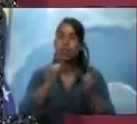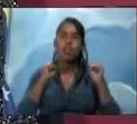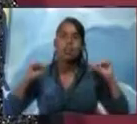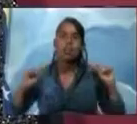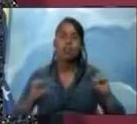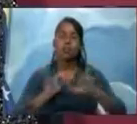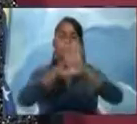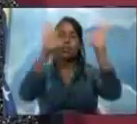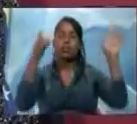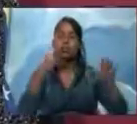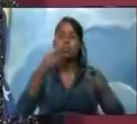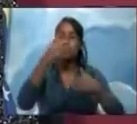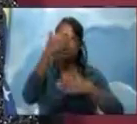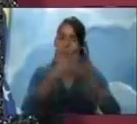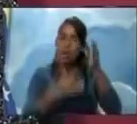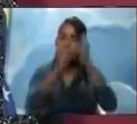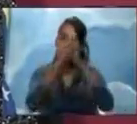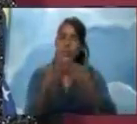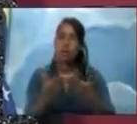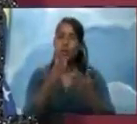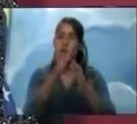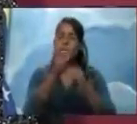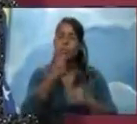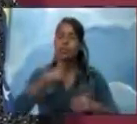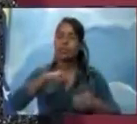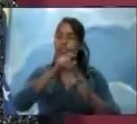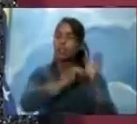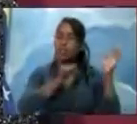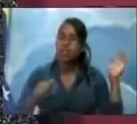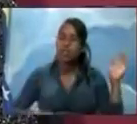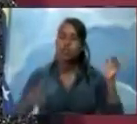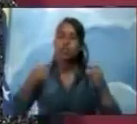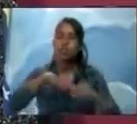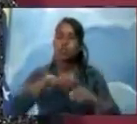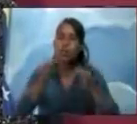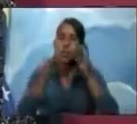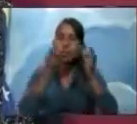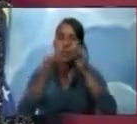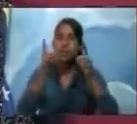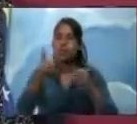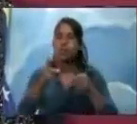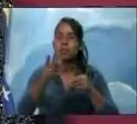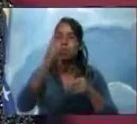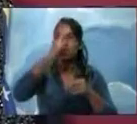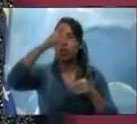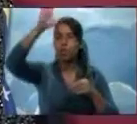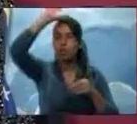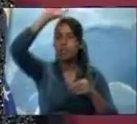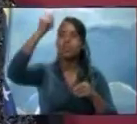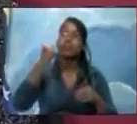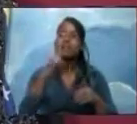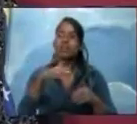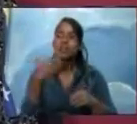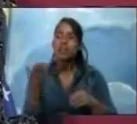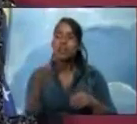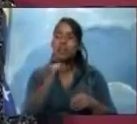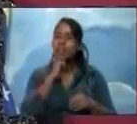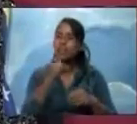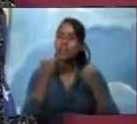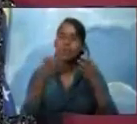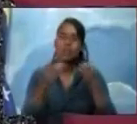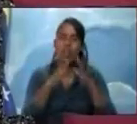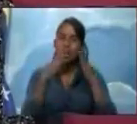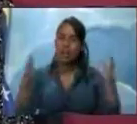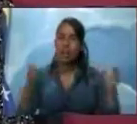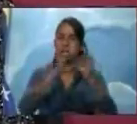como dice aquí el texto. La palabra del Señor nos explica acerca de este imperio romano. Dice que el imperio romano era un imperio en